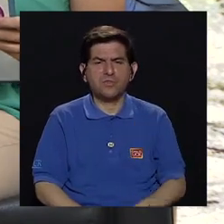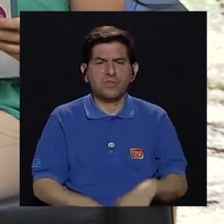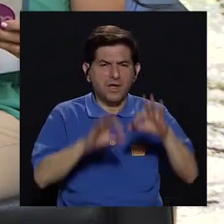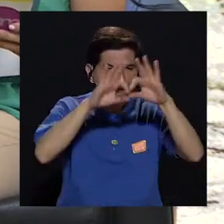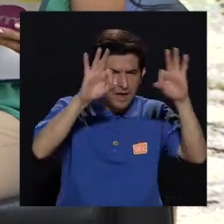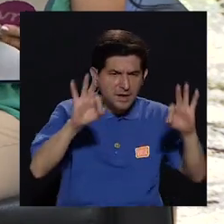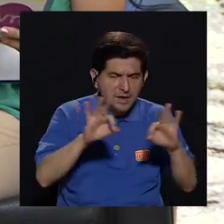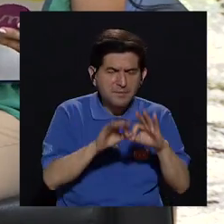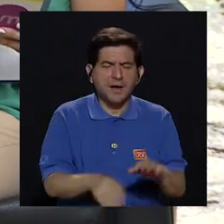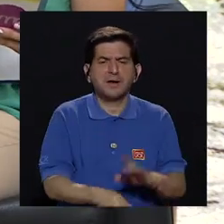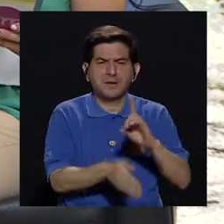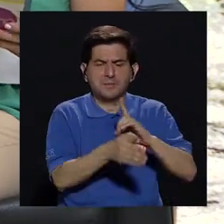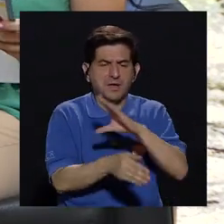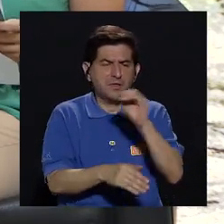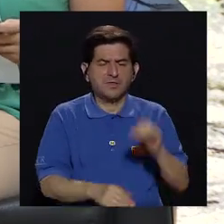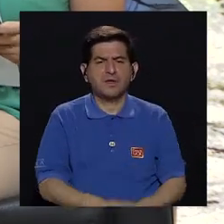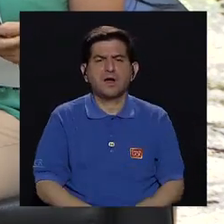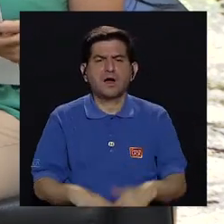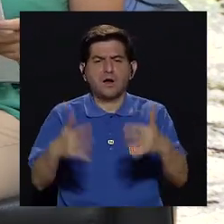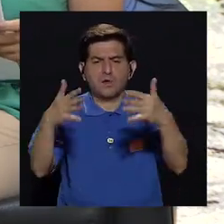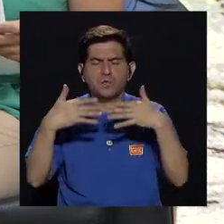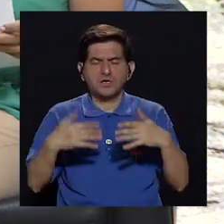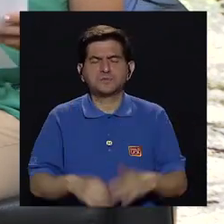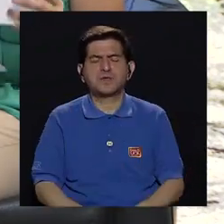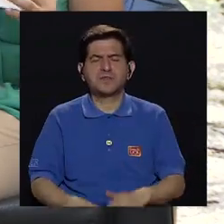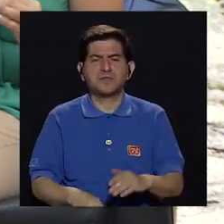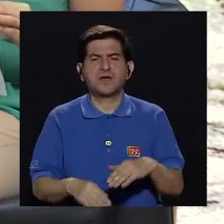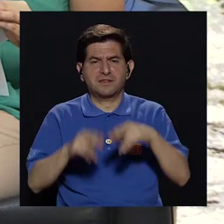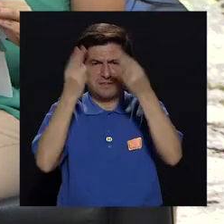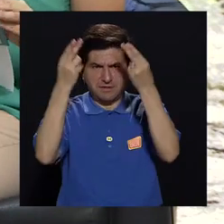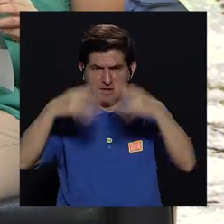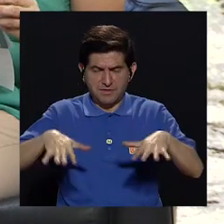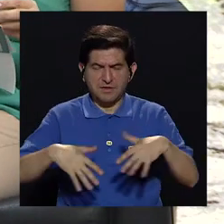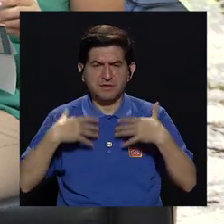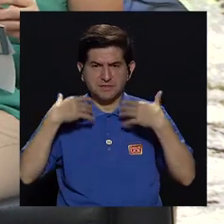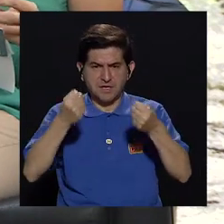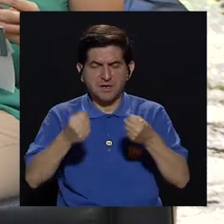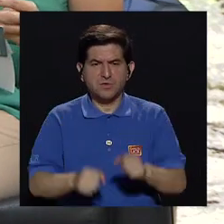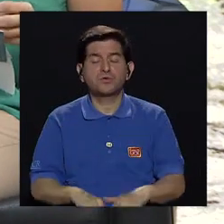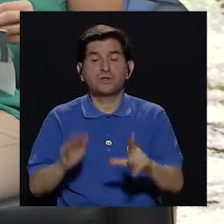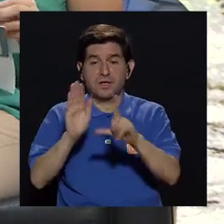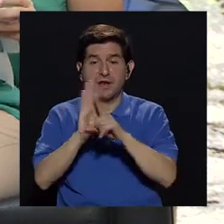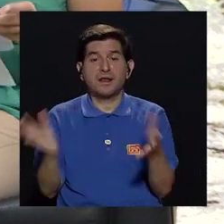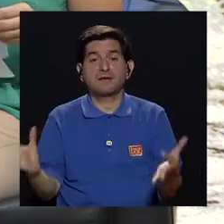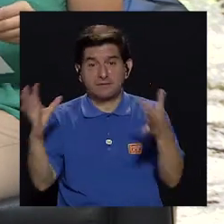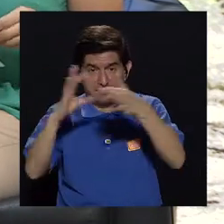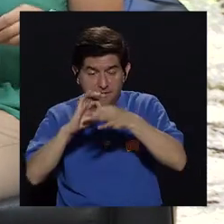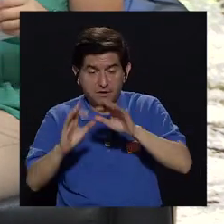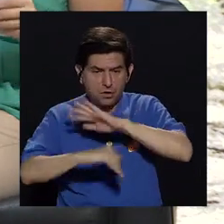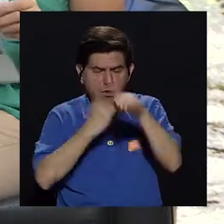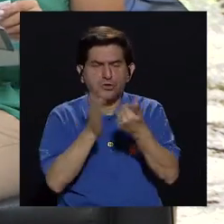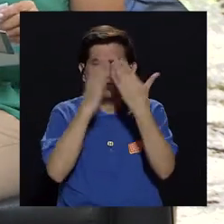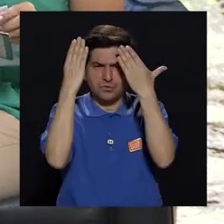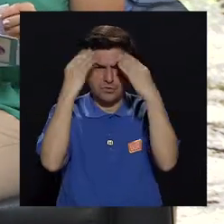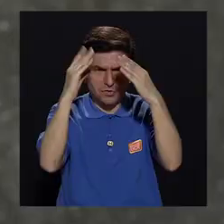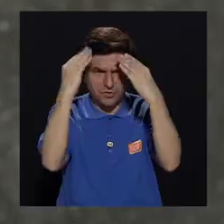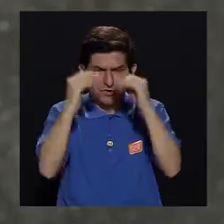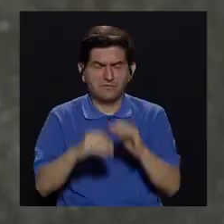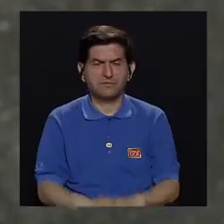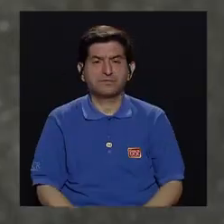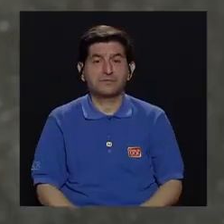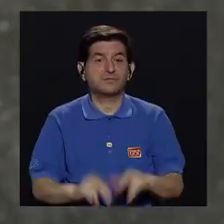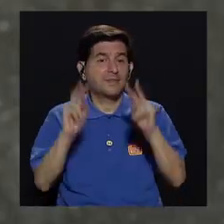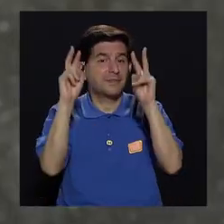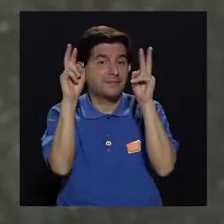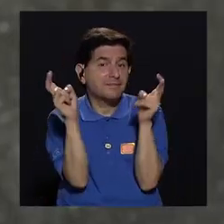la normativa para expedientes digitales de salud, la ley del expediente digital de salud, todo ese tipo de información.